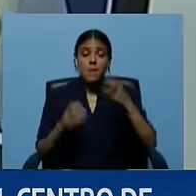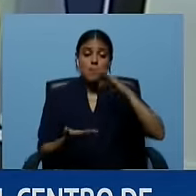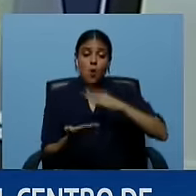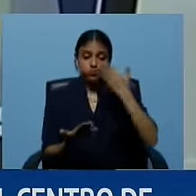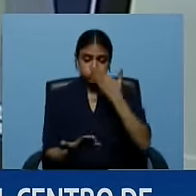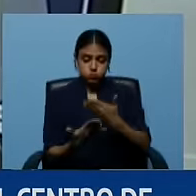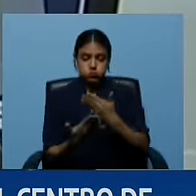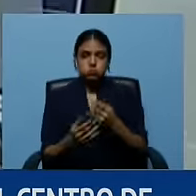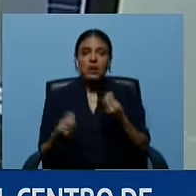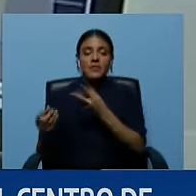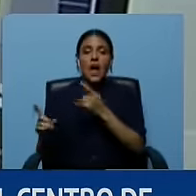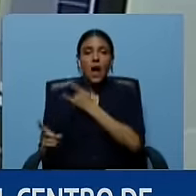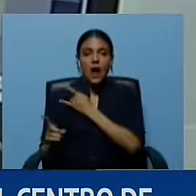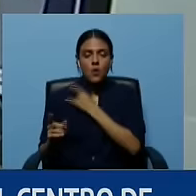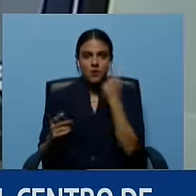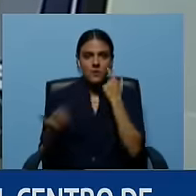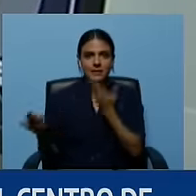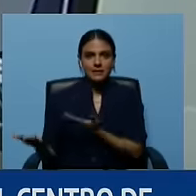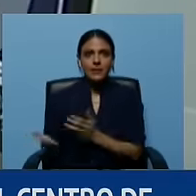UCB.